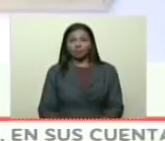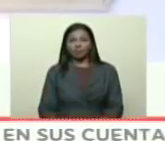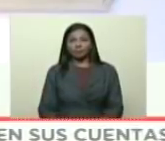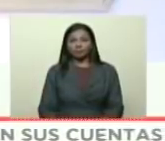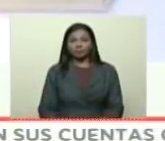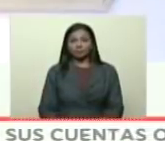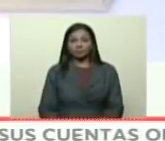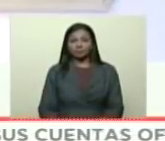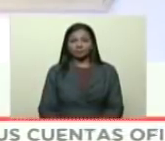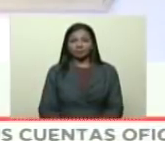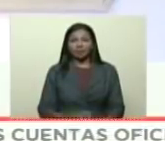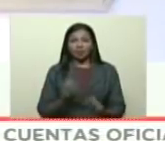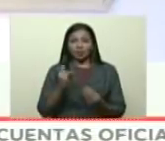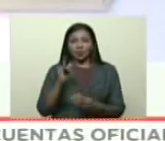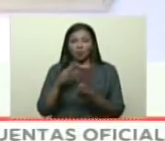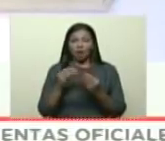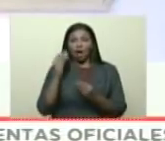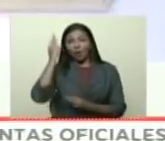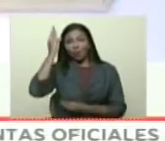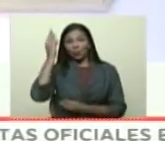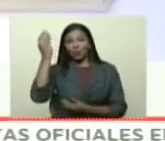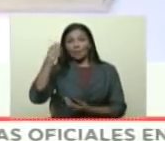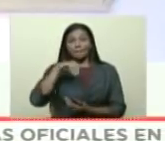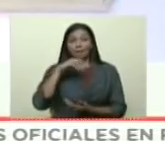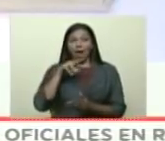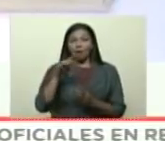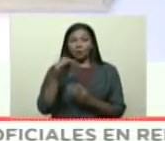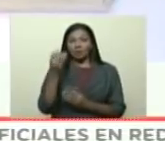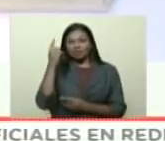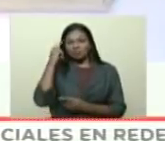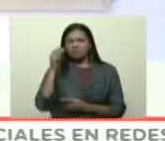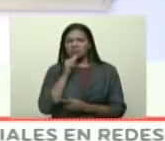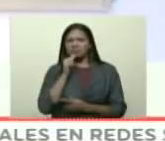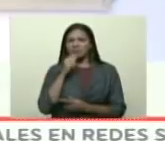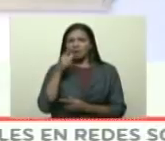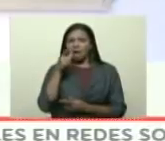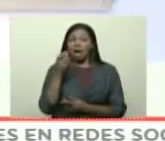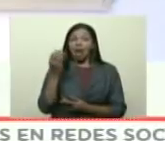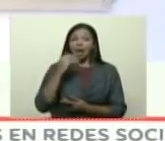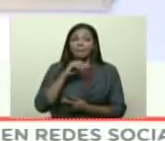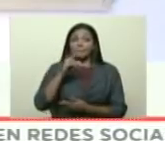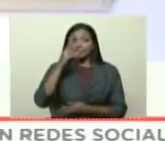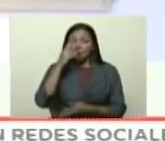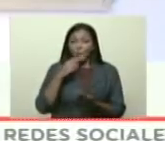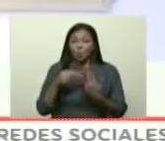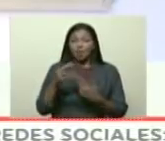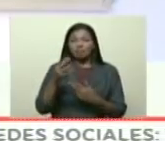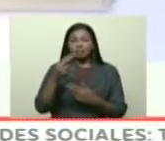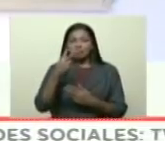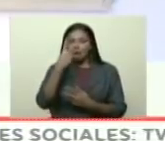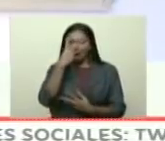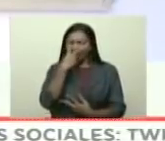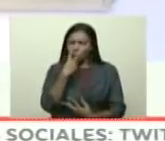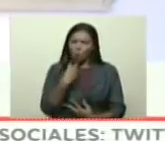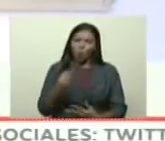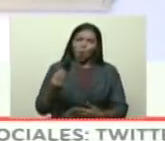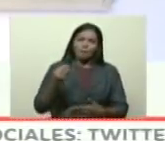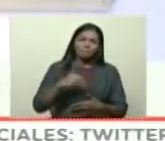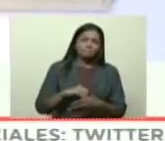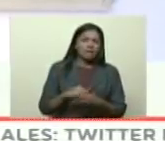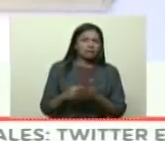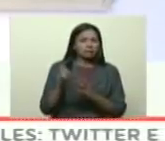Sobre todo yo consigo la mayor conciencia, compañeros, ¿ustedes saben en quién? En los más humildes, en los más pobres, en los